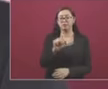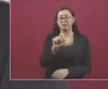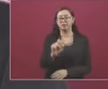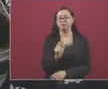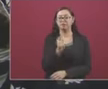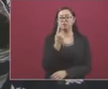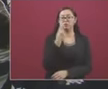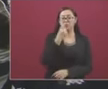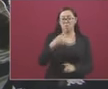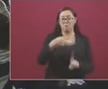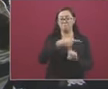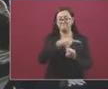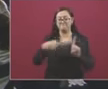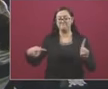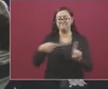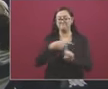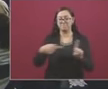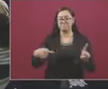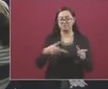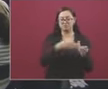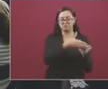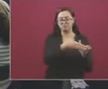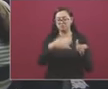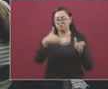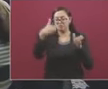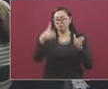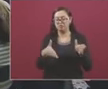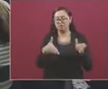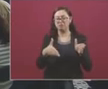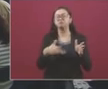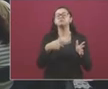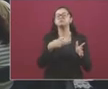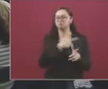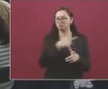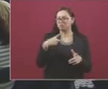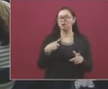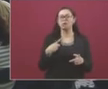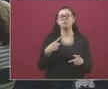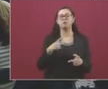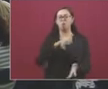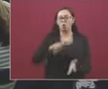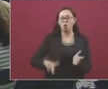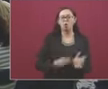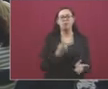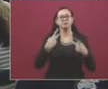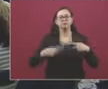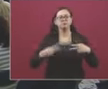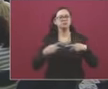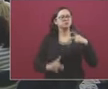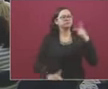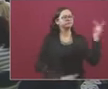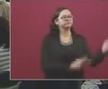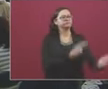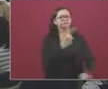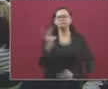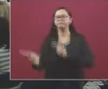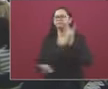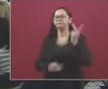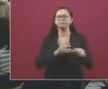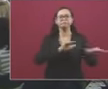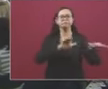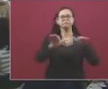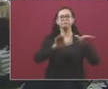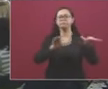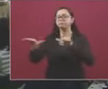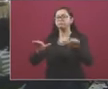y llevar a cabo una consulta para preguntar a los ciudadanos si quieren que continúe